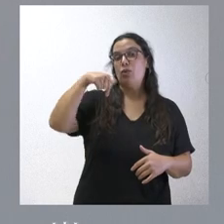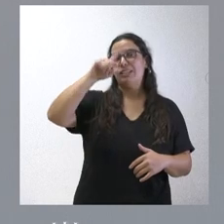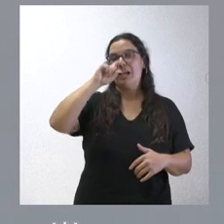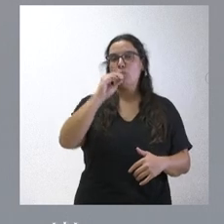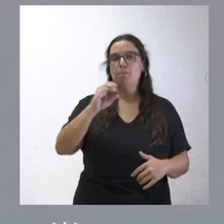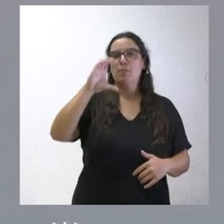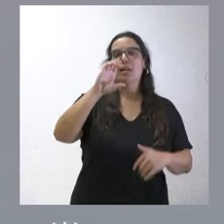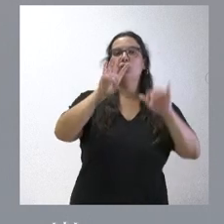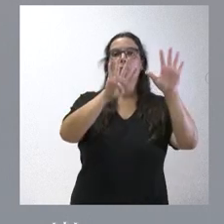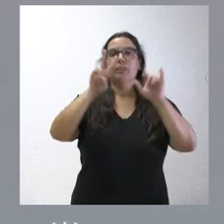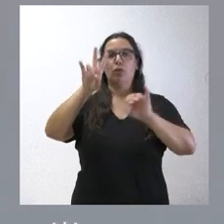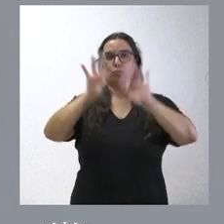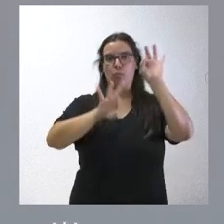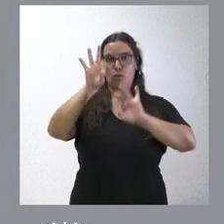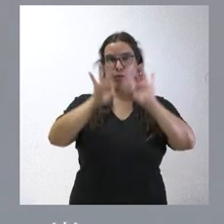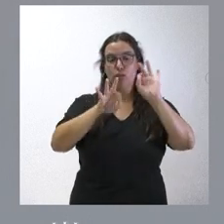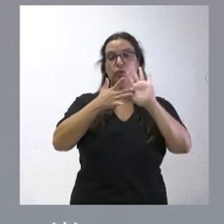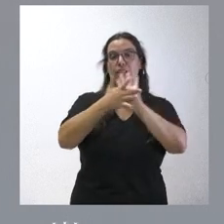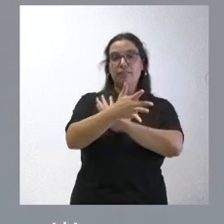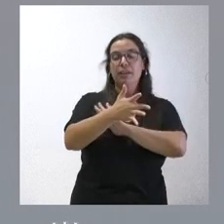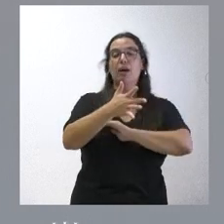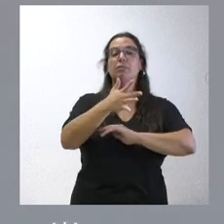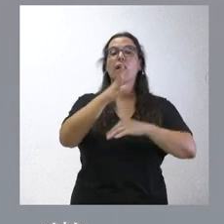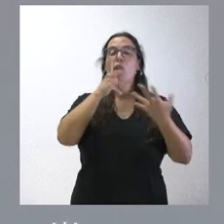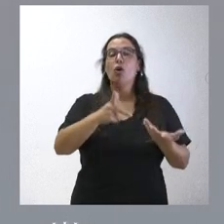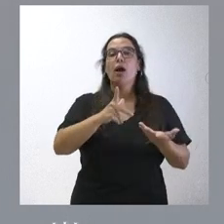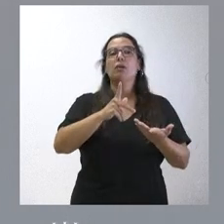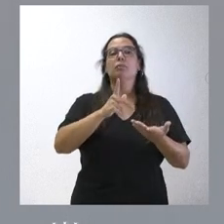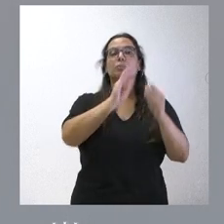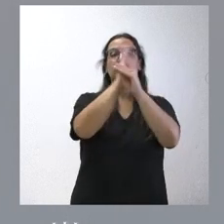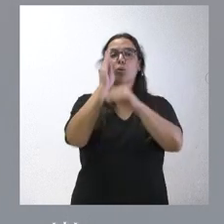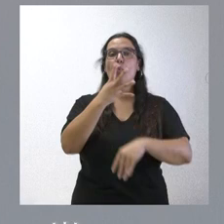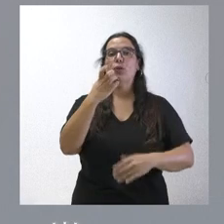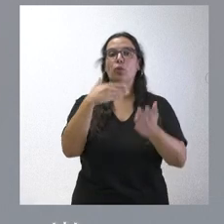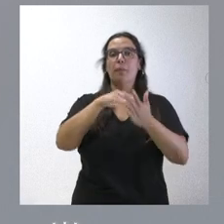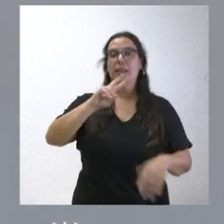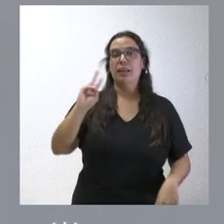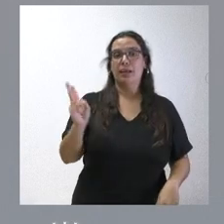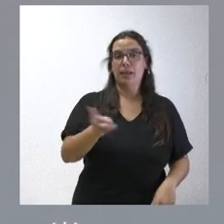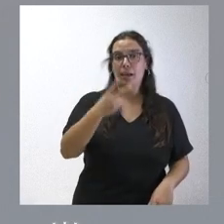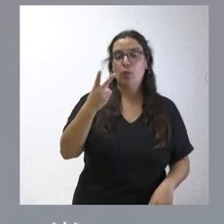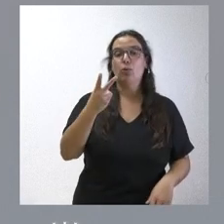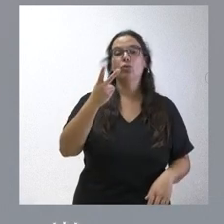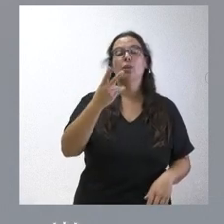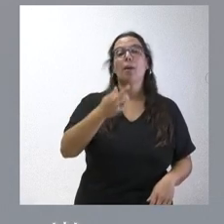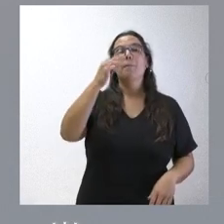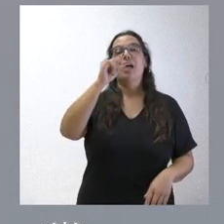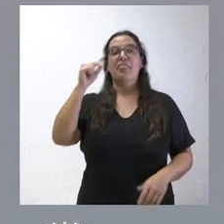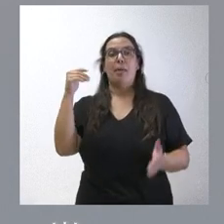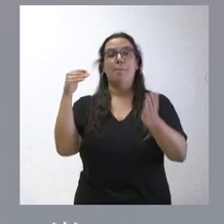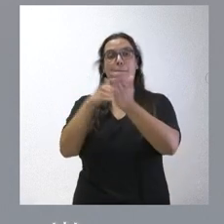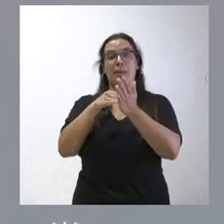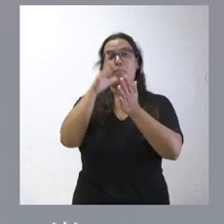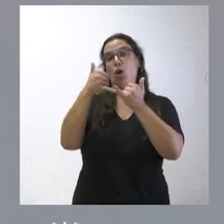92% lo que se otorga Ahora son 400.000 euros a los que según otros 100.000 por nuevas líneas de